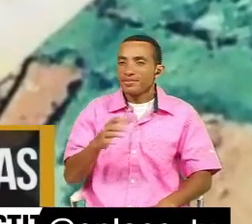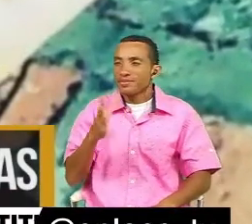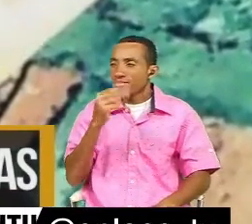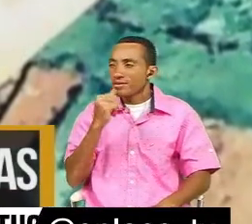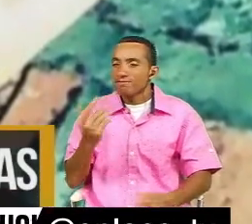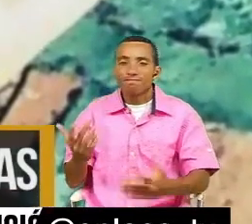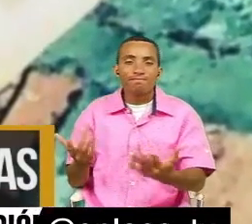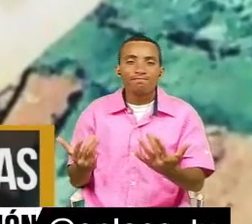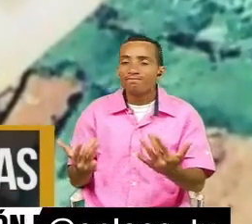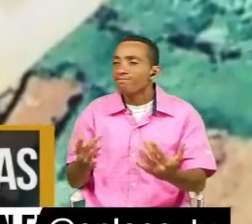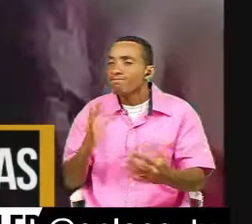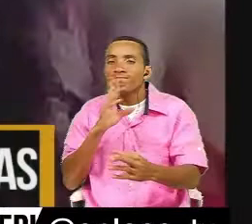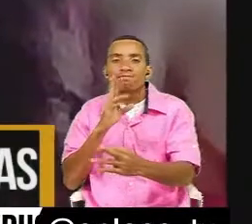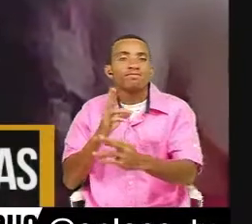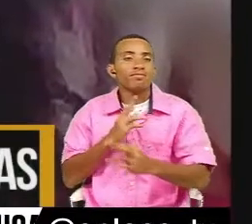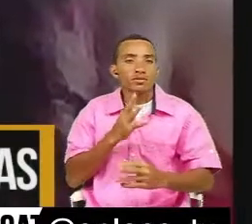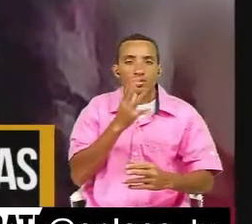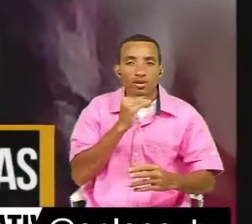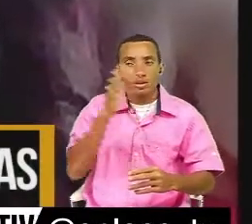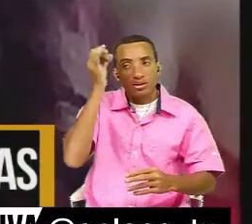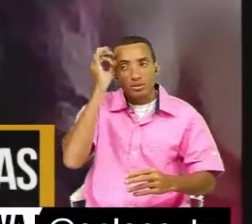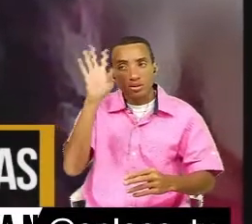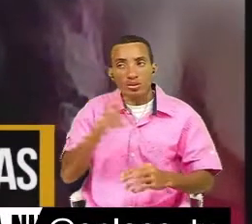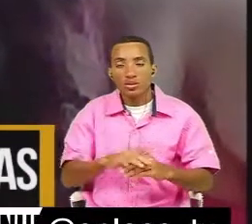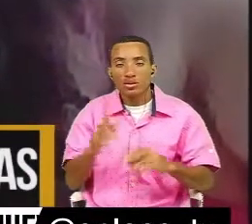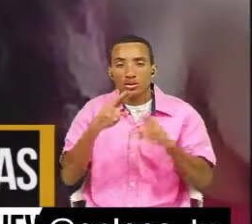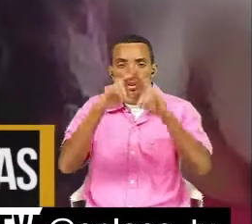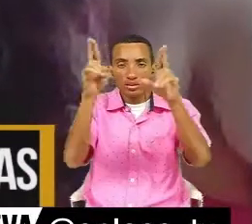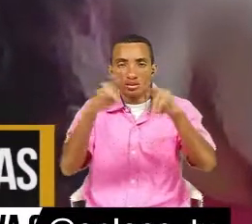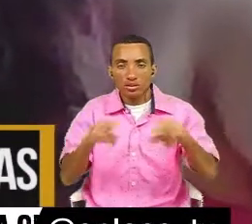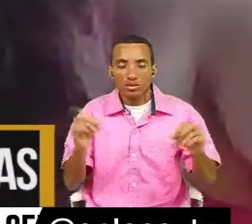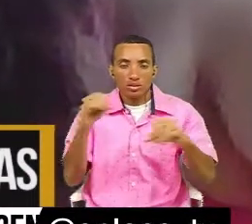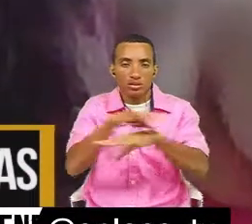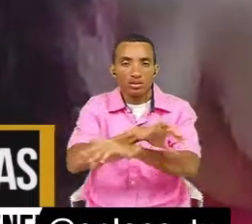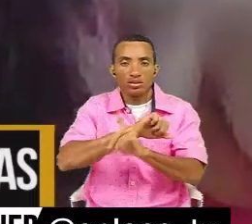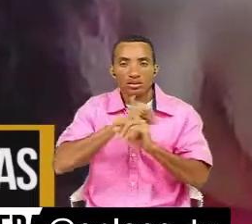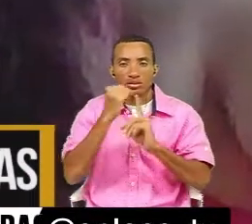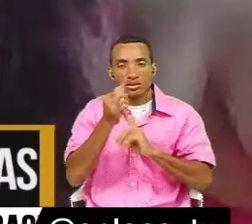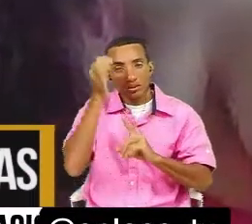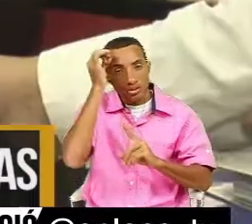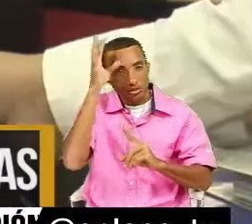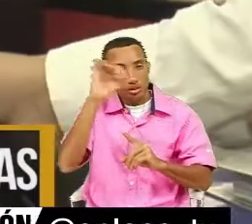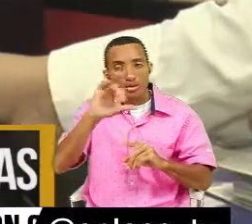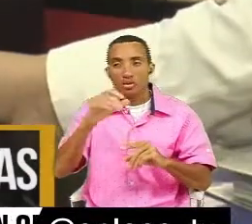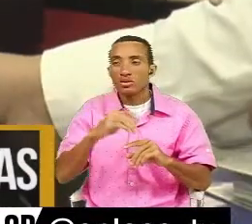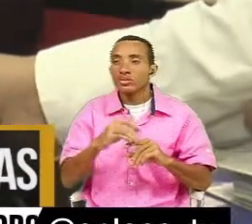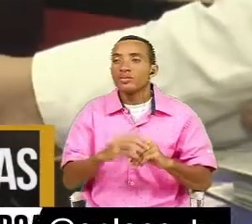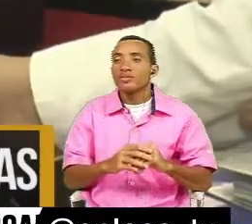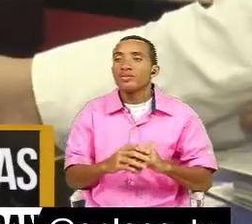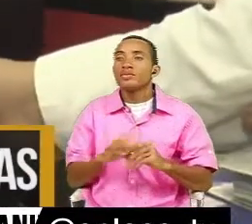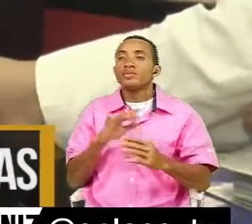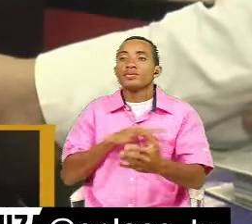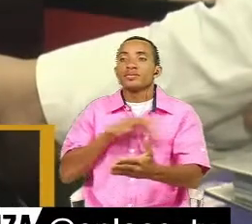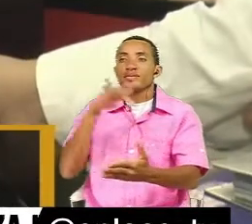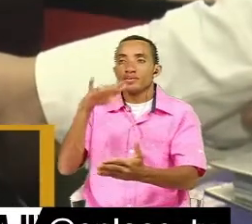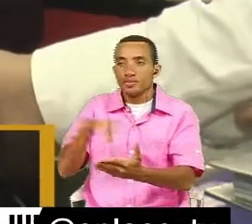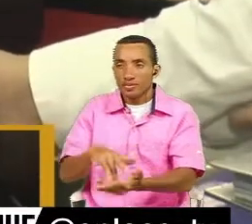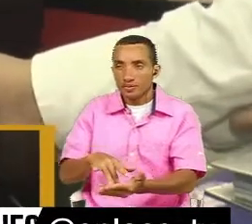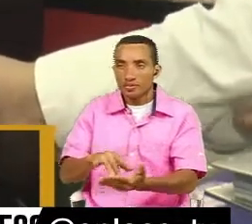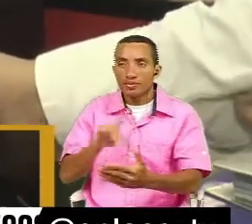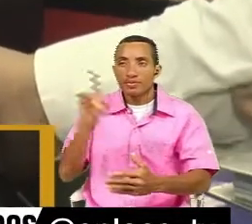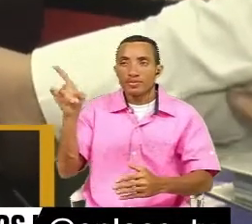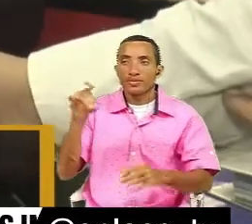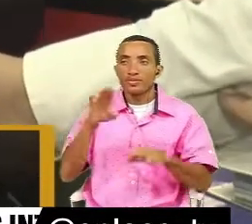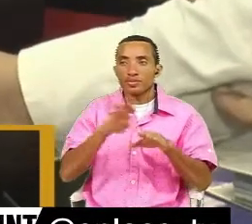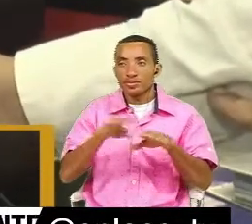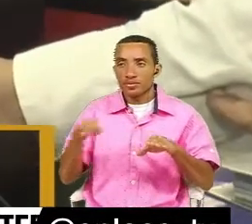da razón de ella. Cree que la contactaron por redes sociales para que saliera de la ciudad. Llegamos hasta la terminal. Y allá